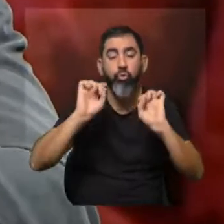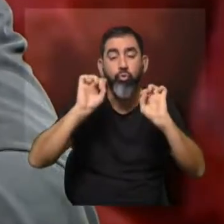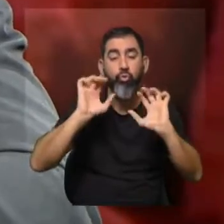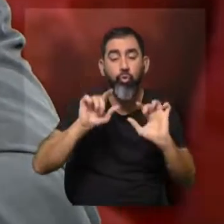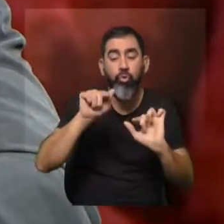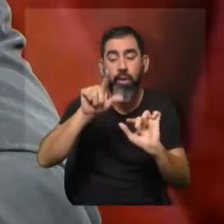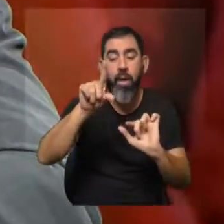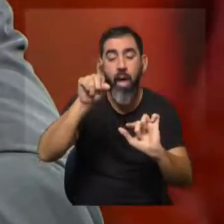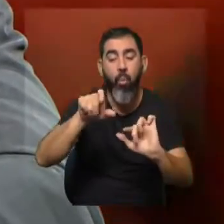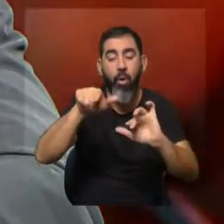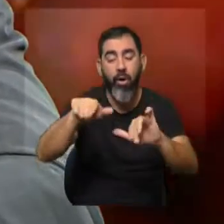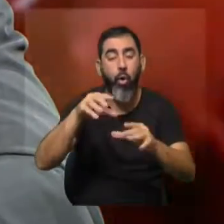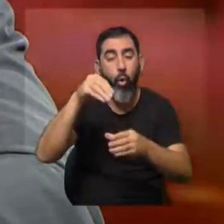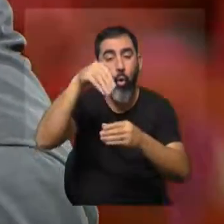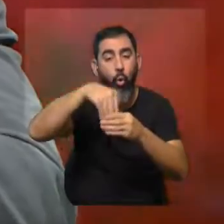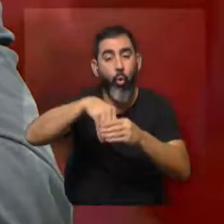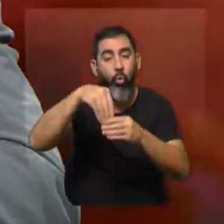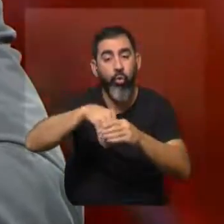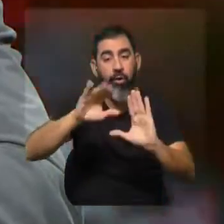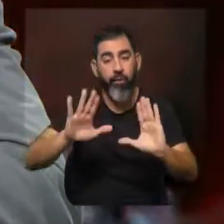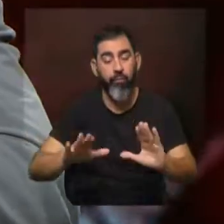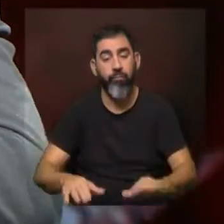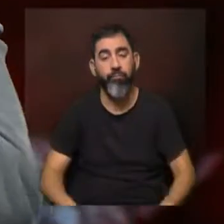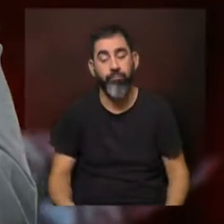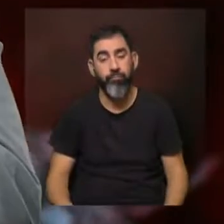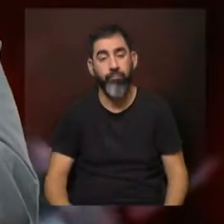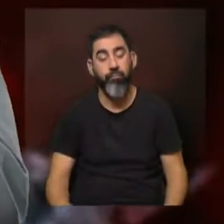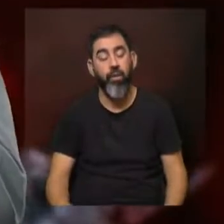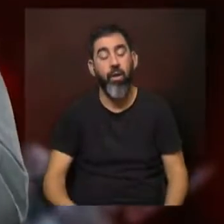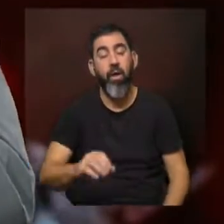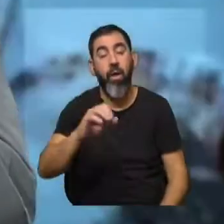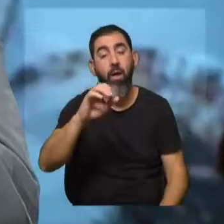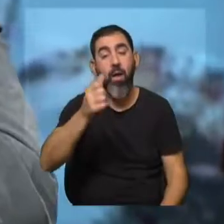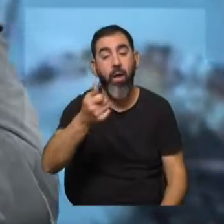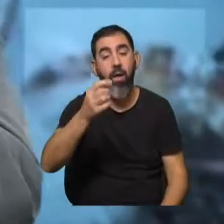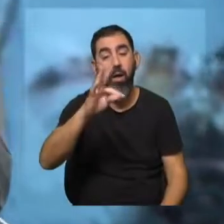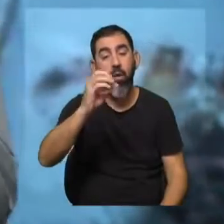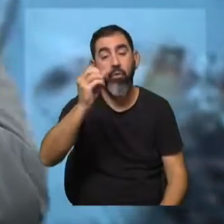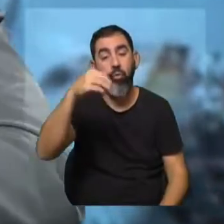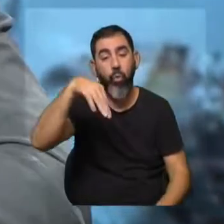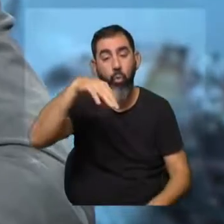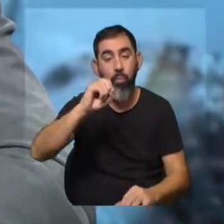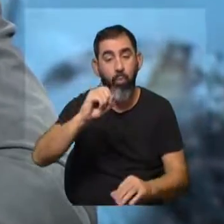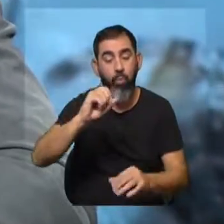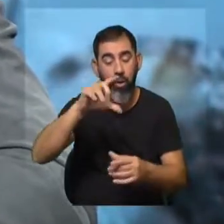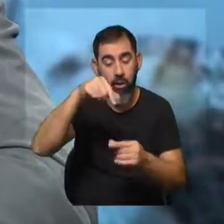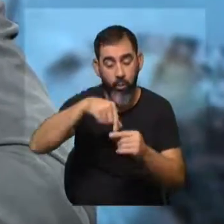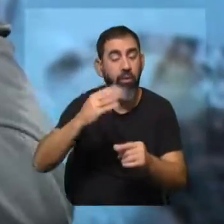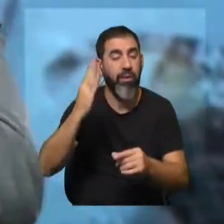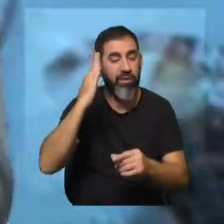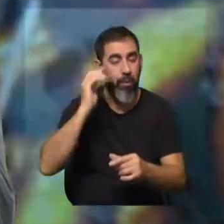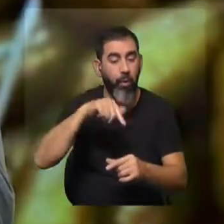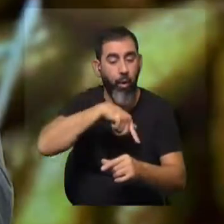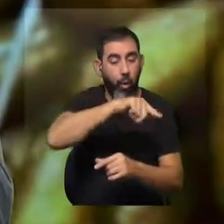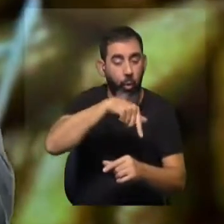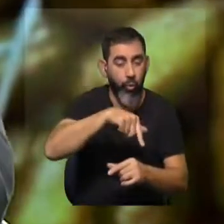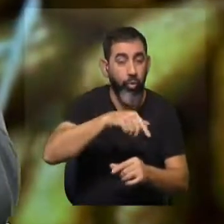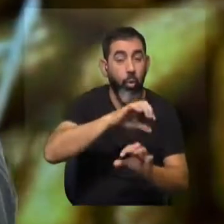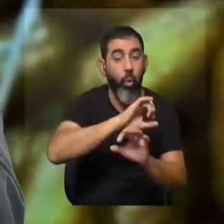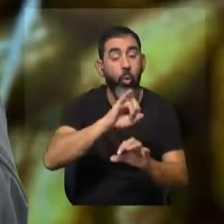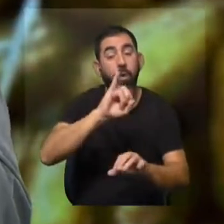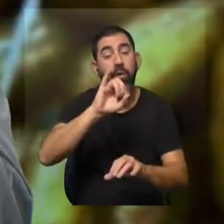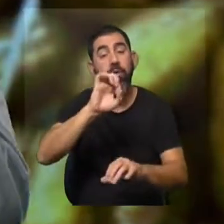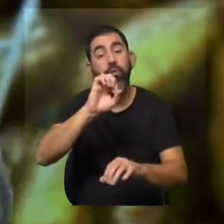caracterizados simplemente por su contenido de radioisótopos, o sea, de átomos que eventualmente producen radiaciones nucleares, o de isótopos,